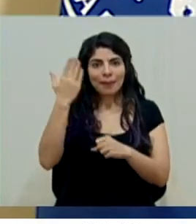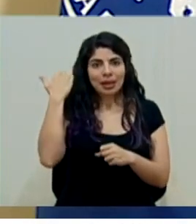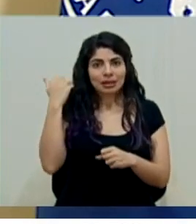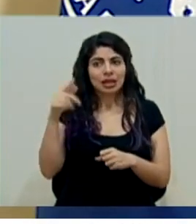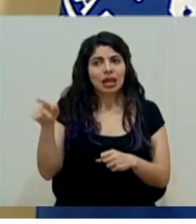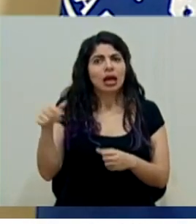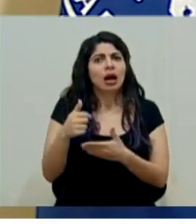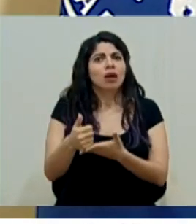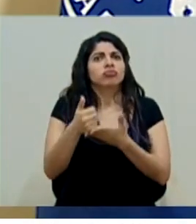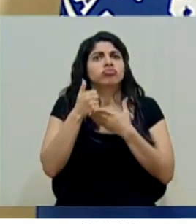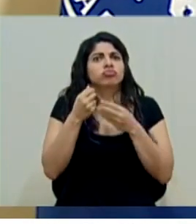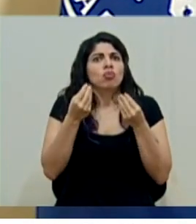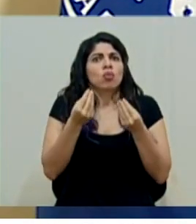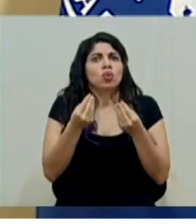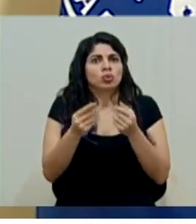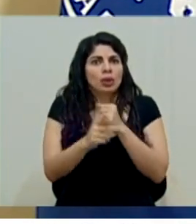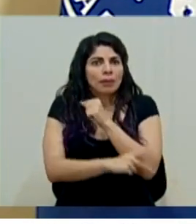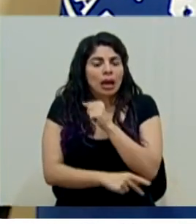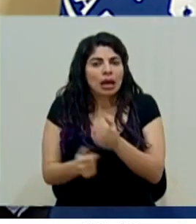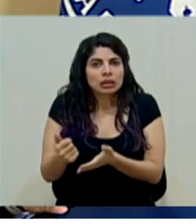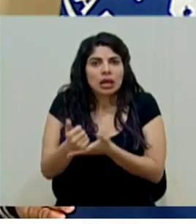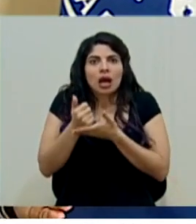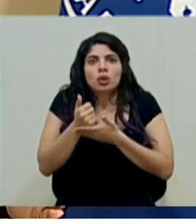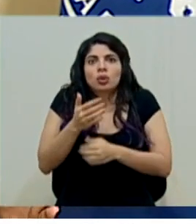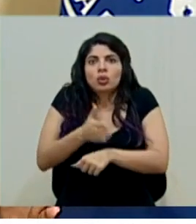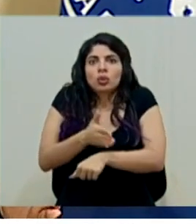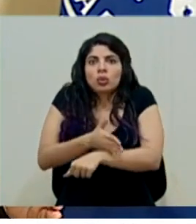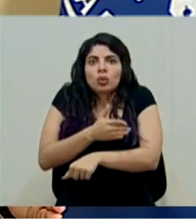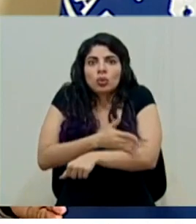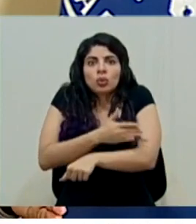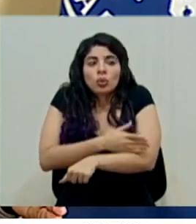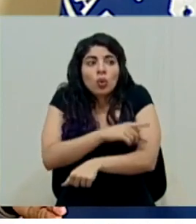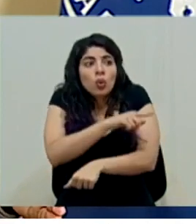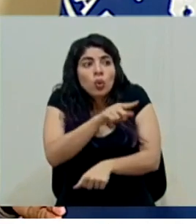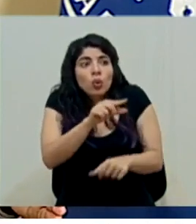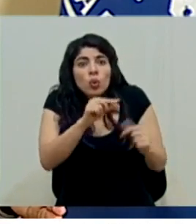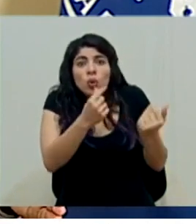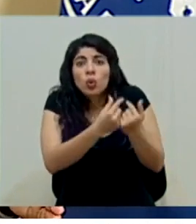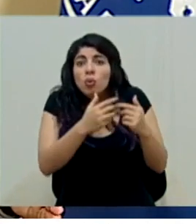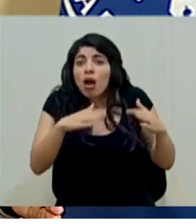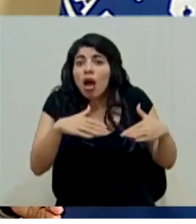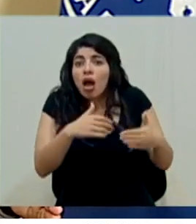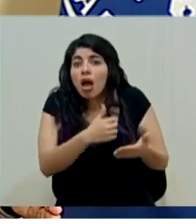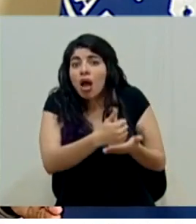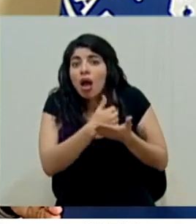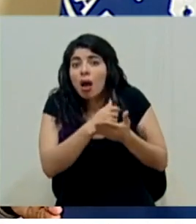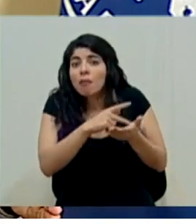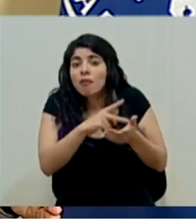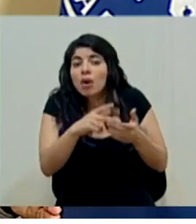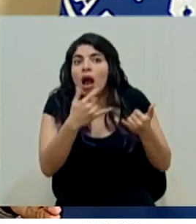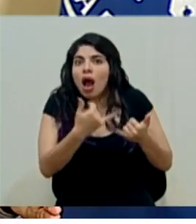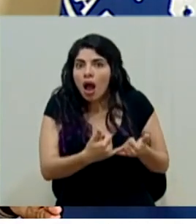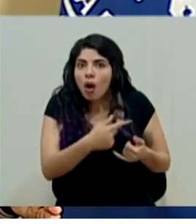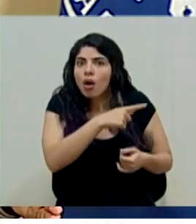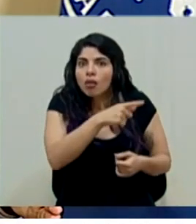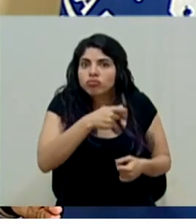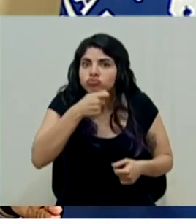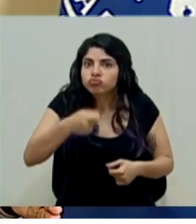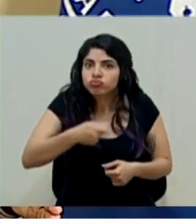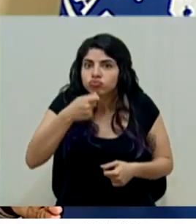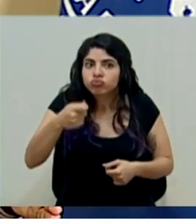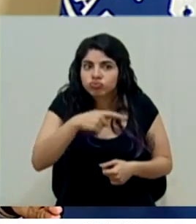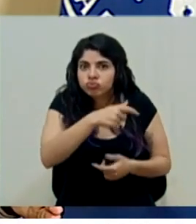nos ha ayudado como país a salir adelante, amplió a sectores que no contribuían, como algún sector profesional,